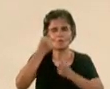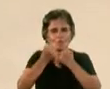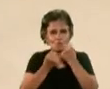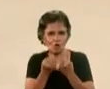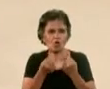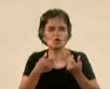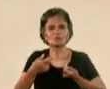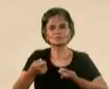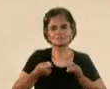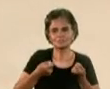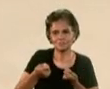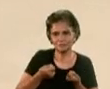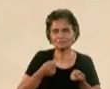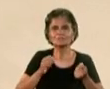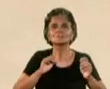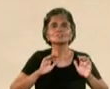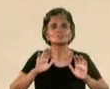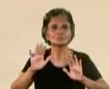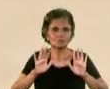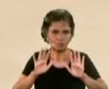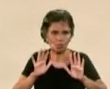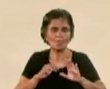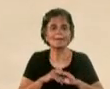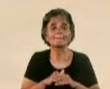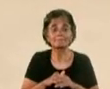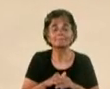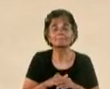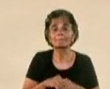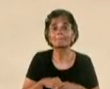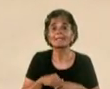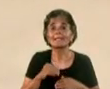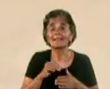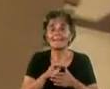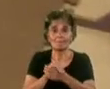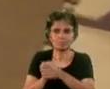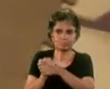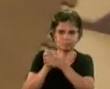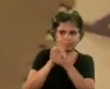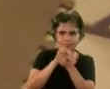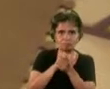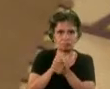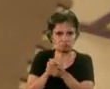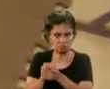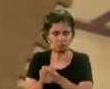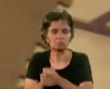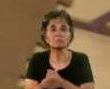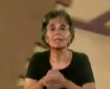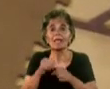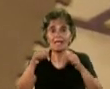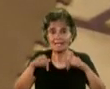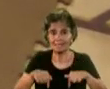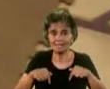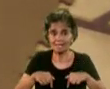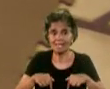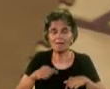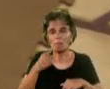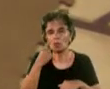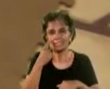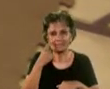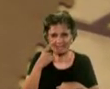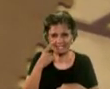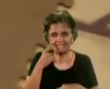muchísimas actividades, deporte con contacto, que bueno, son buenos, bueno, para el vecino de la zona. Todas las actividades que se realizan desde el plano